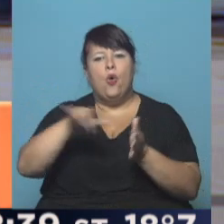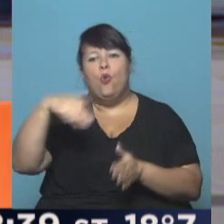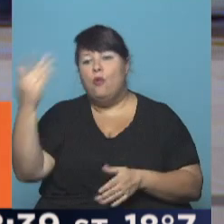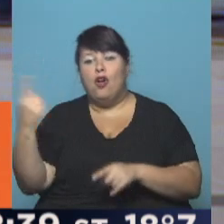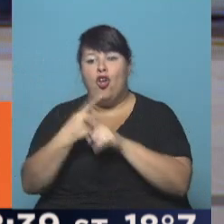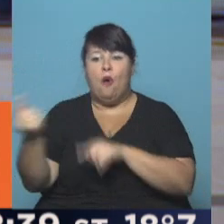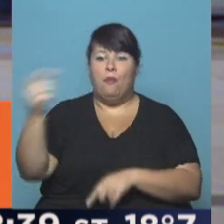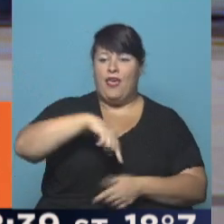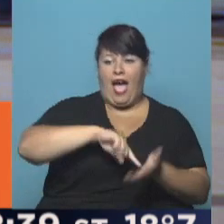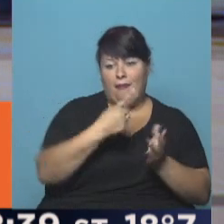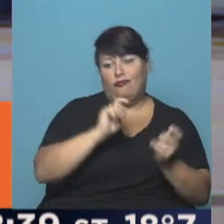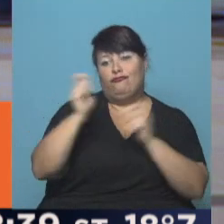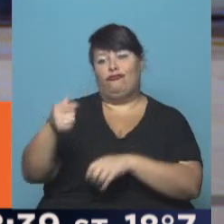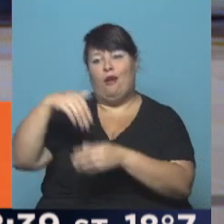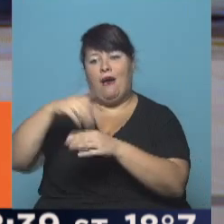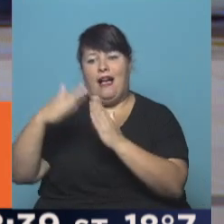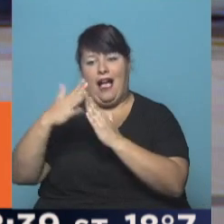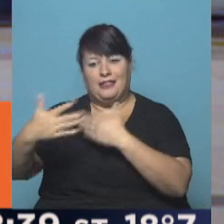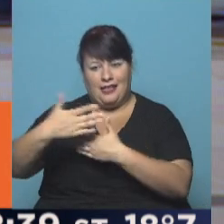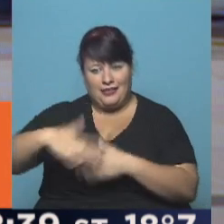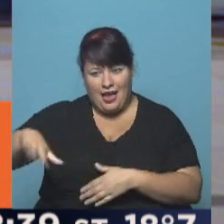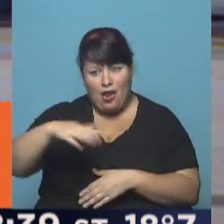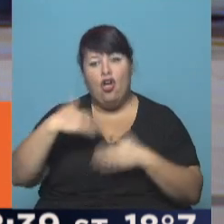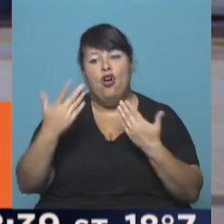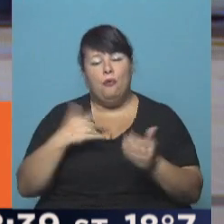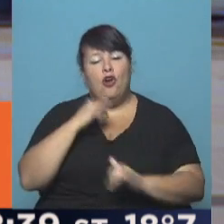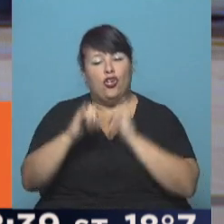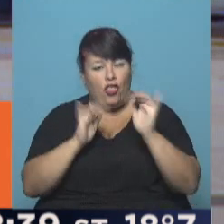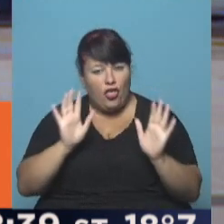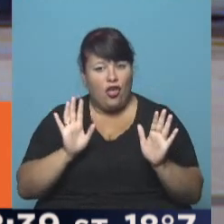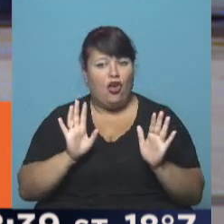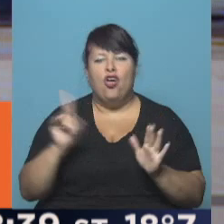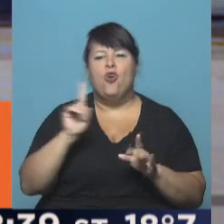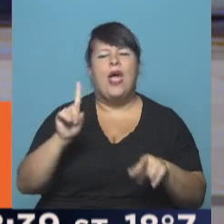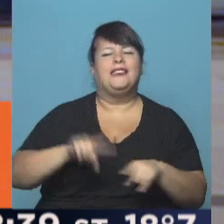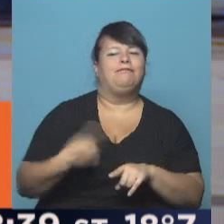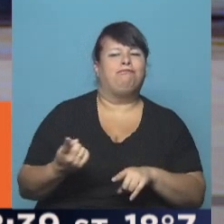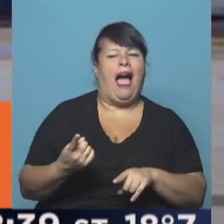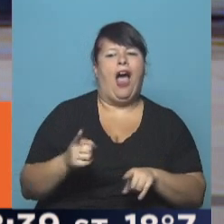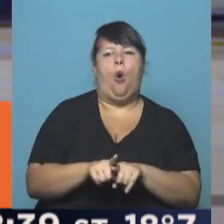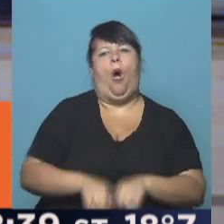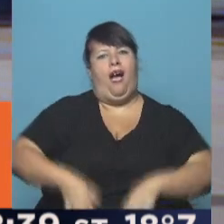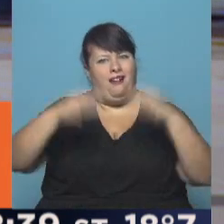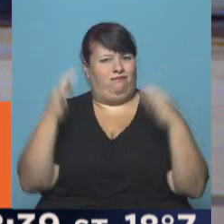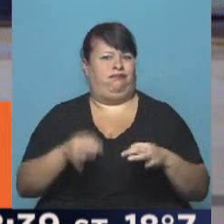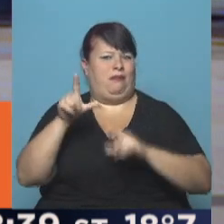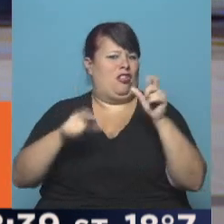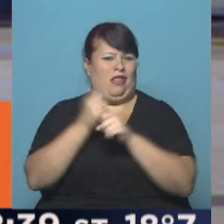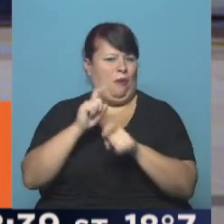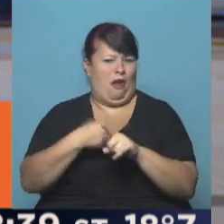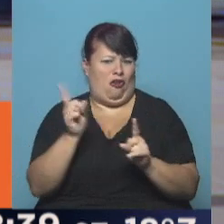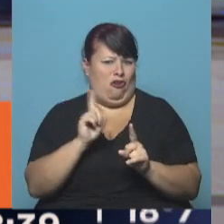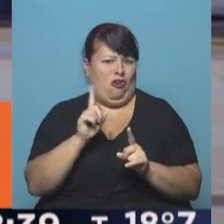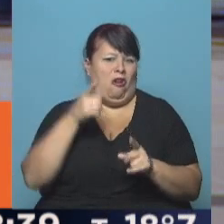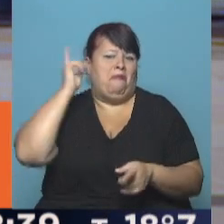porque no podían llegar a capital por eso decimos que no fue un paro llamado por los trabajadores fue un